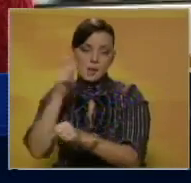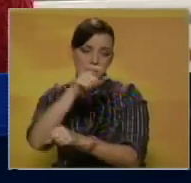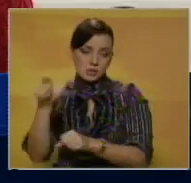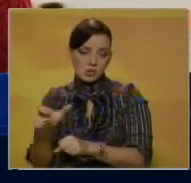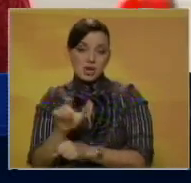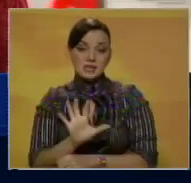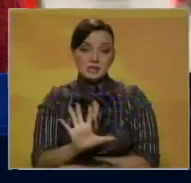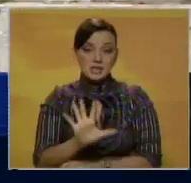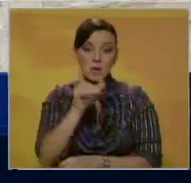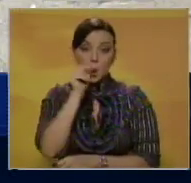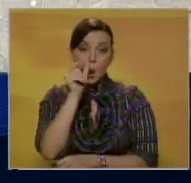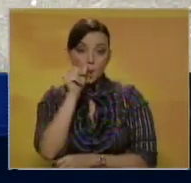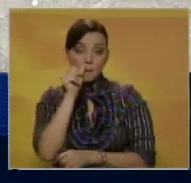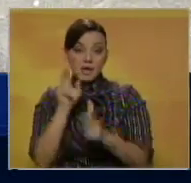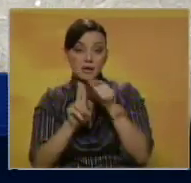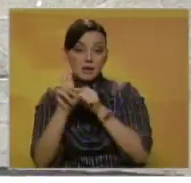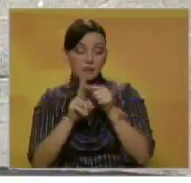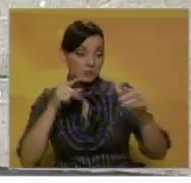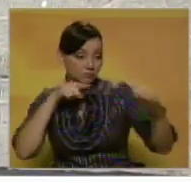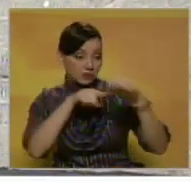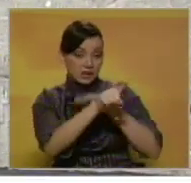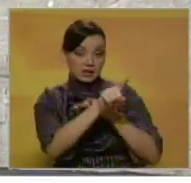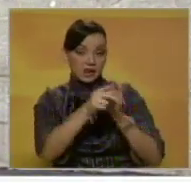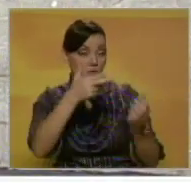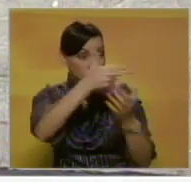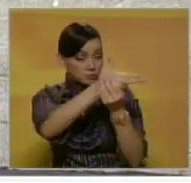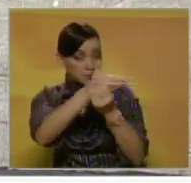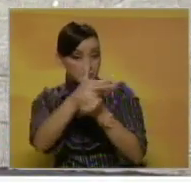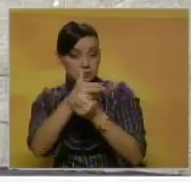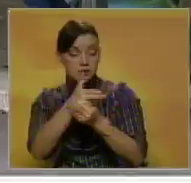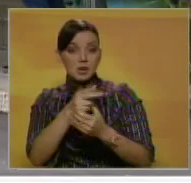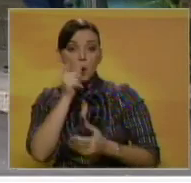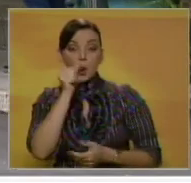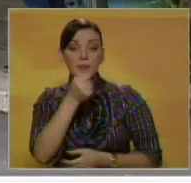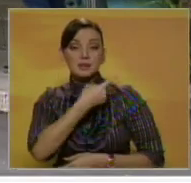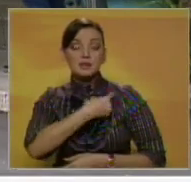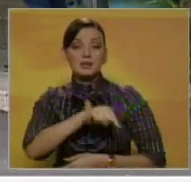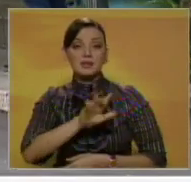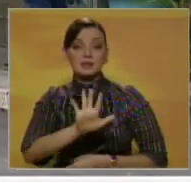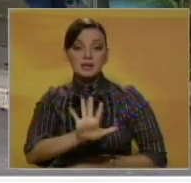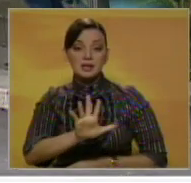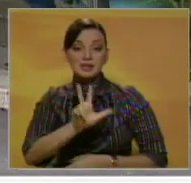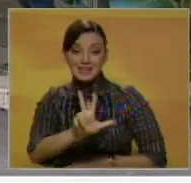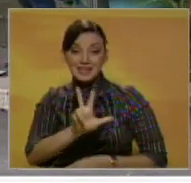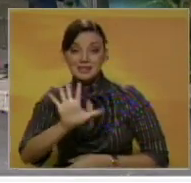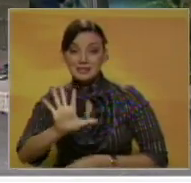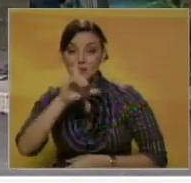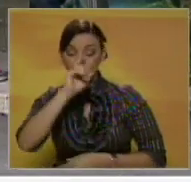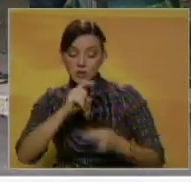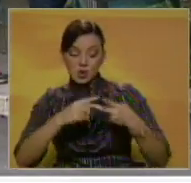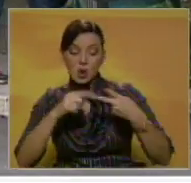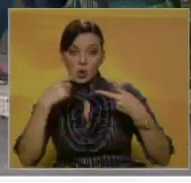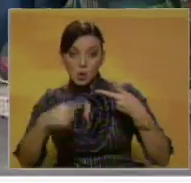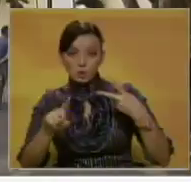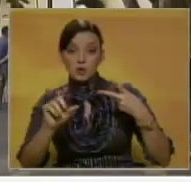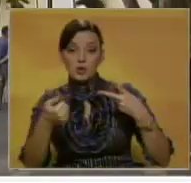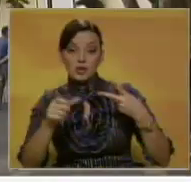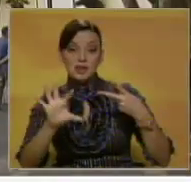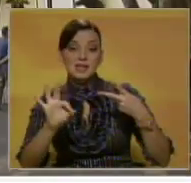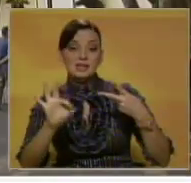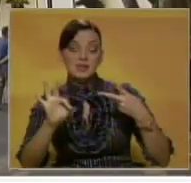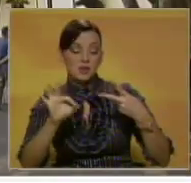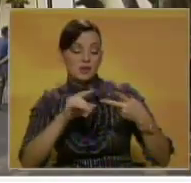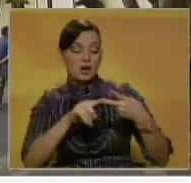cinco hombres armados ingresaron y dispararon contra Giancarlo Zuneaga, de 35 años, Joelvis Rodríguez, de 19, y Roberto Cavidea,